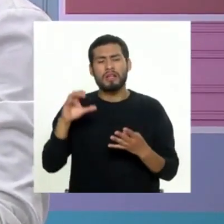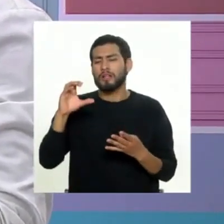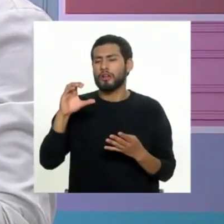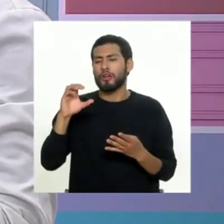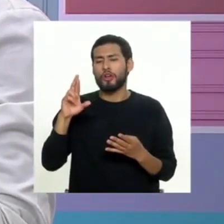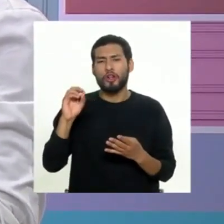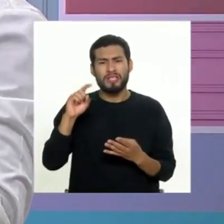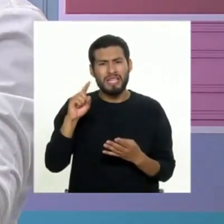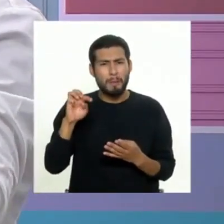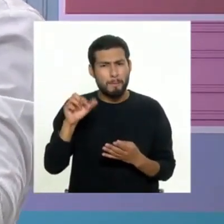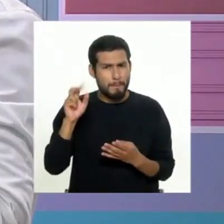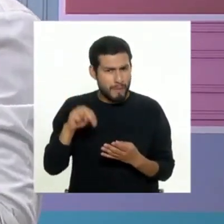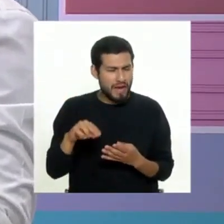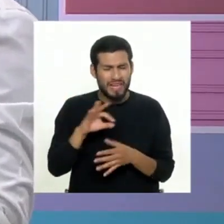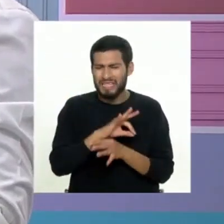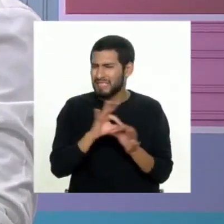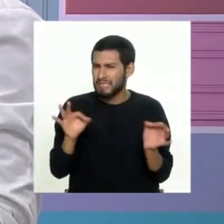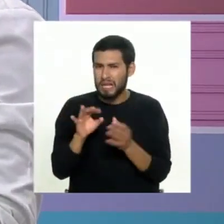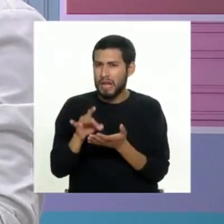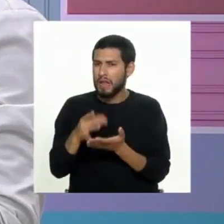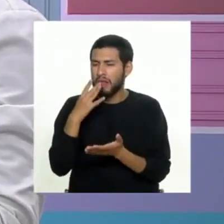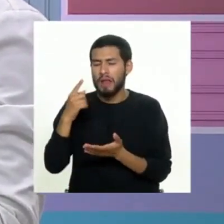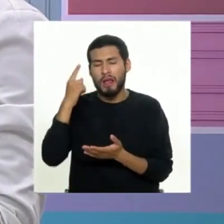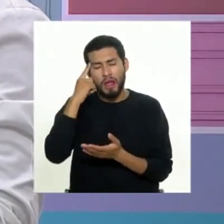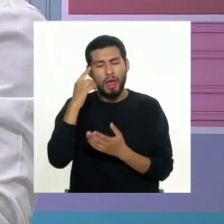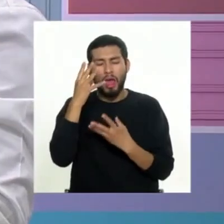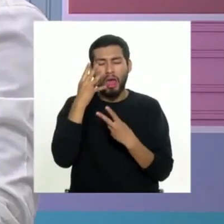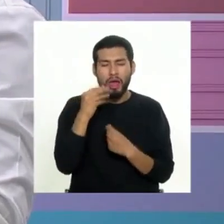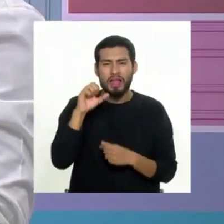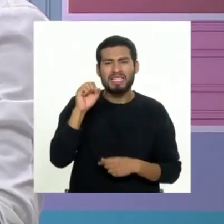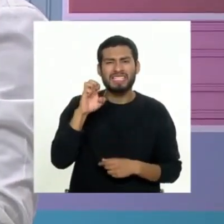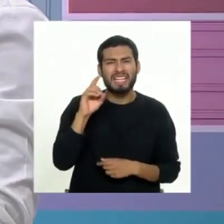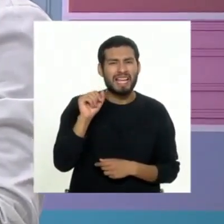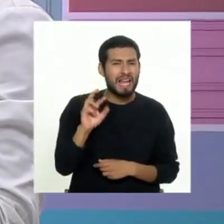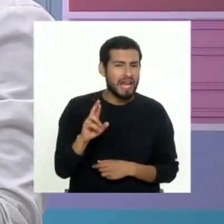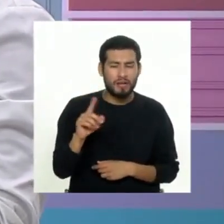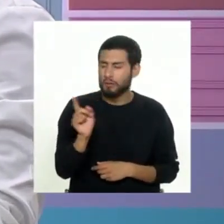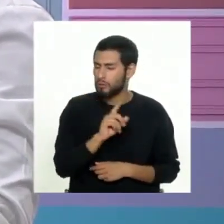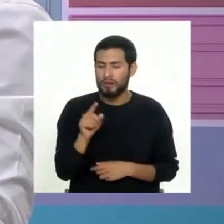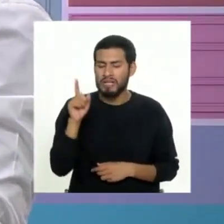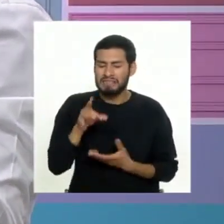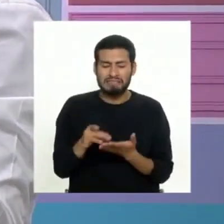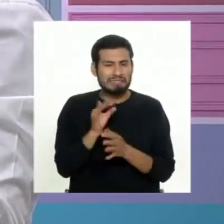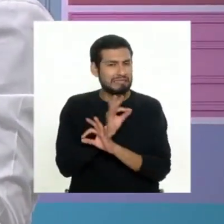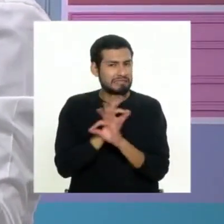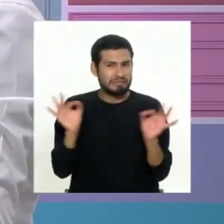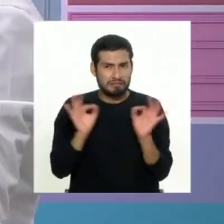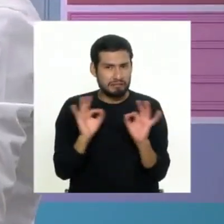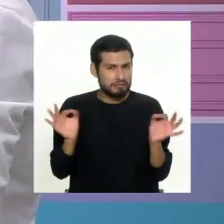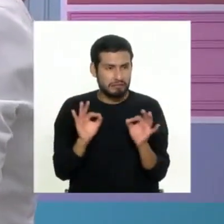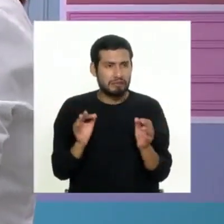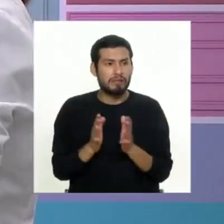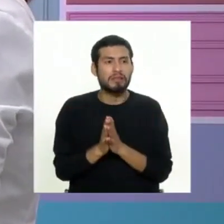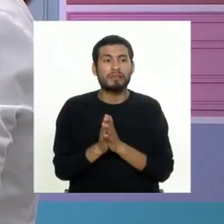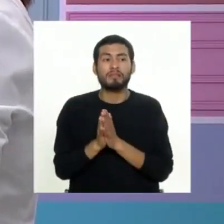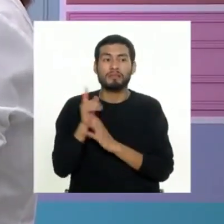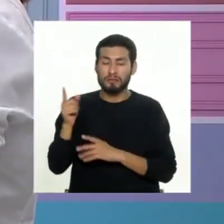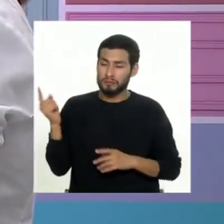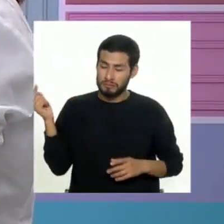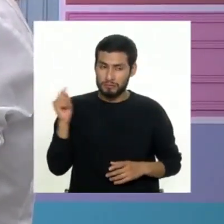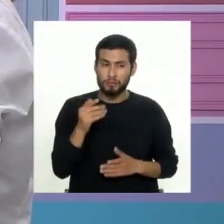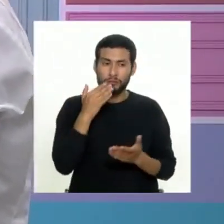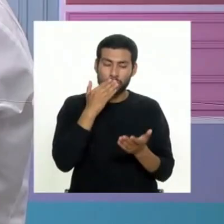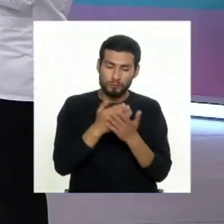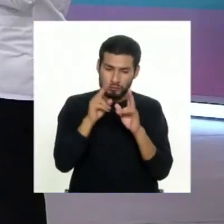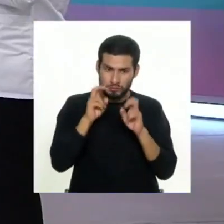clonazepam, ni alprazolam, ningún medicamento que lo cede. Debe estar sin medicación. Entonces, ahí se va a hacer un buen